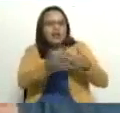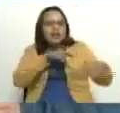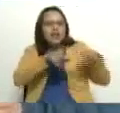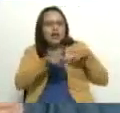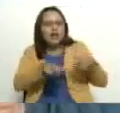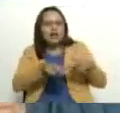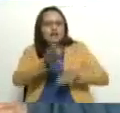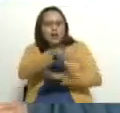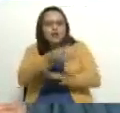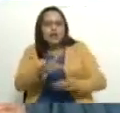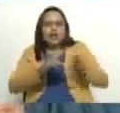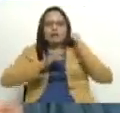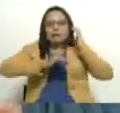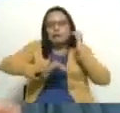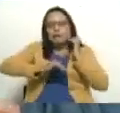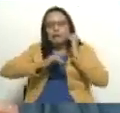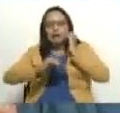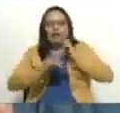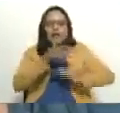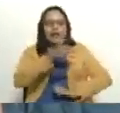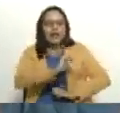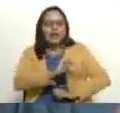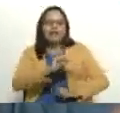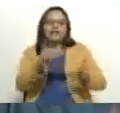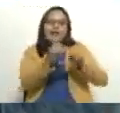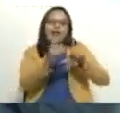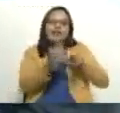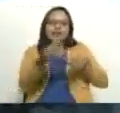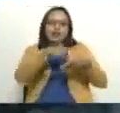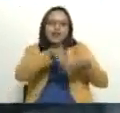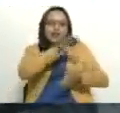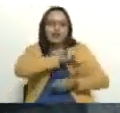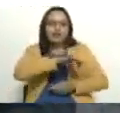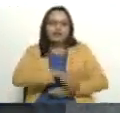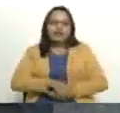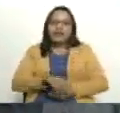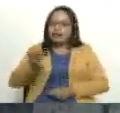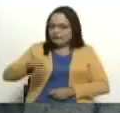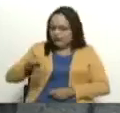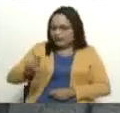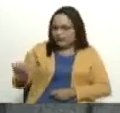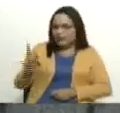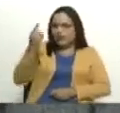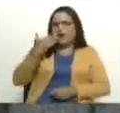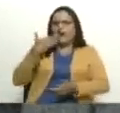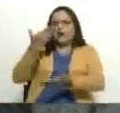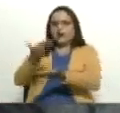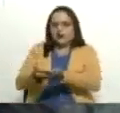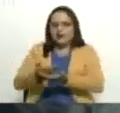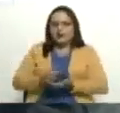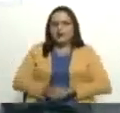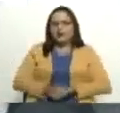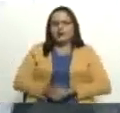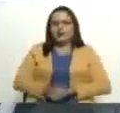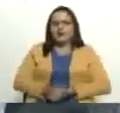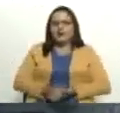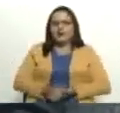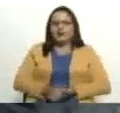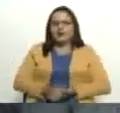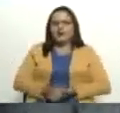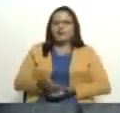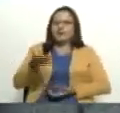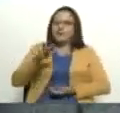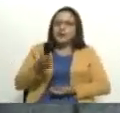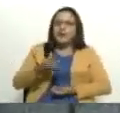y a la incidencia de las letras en la sociedad. Bueno, en primer lugar, agradecer a aproximadamente